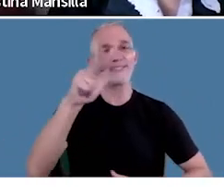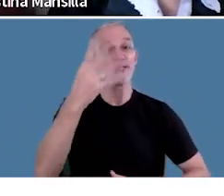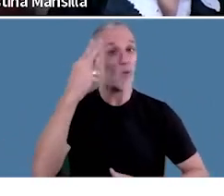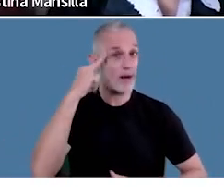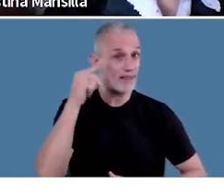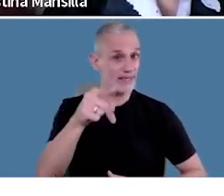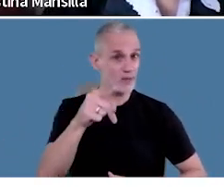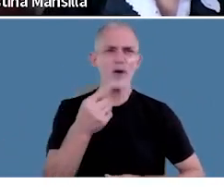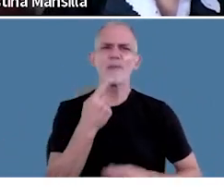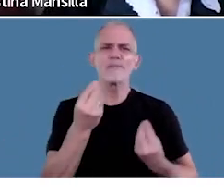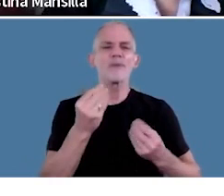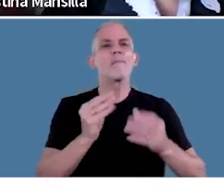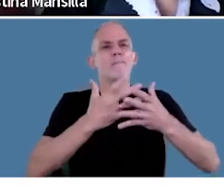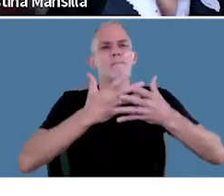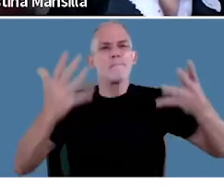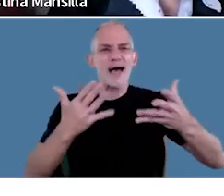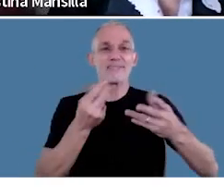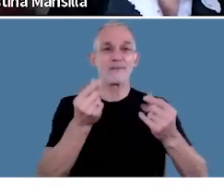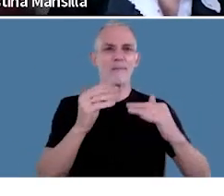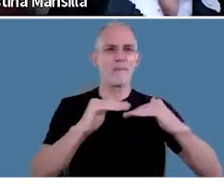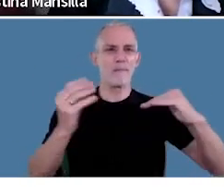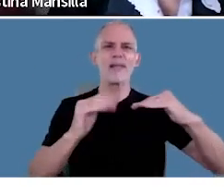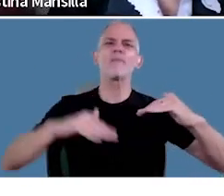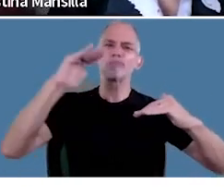5349 amplió el importe a